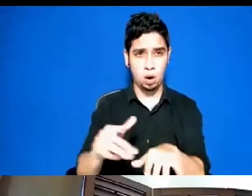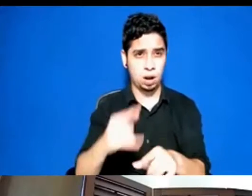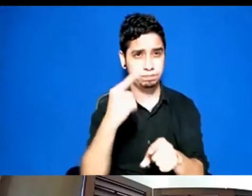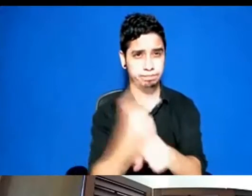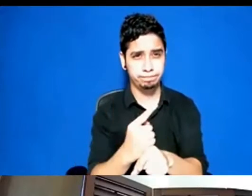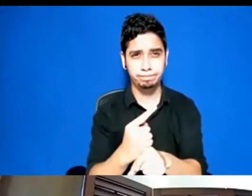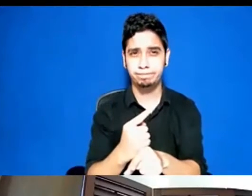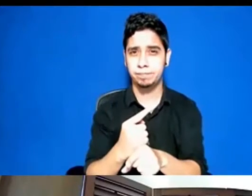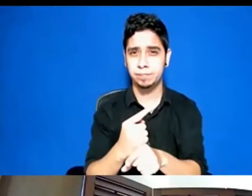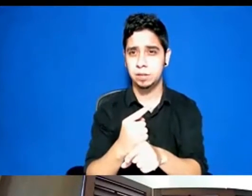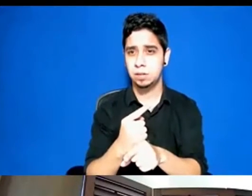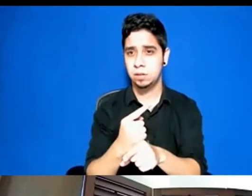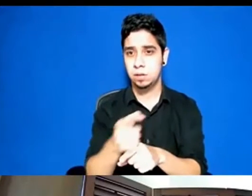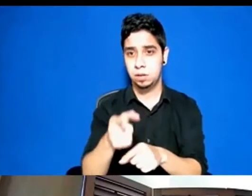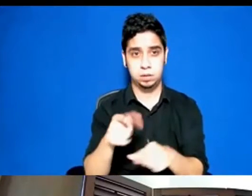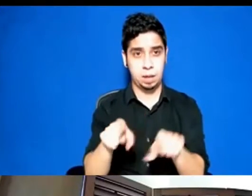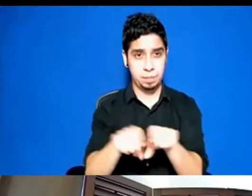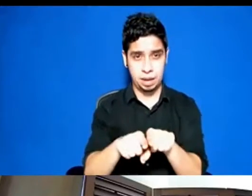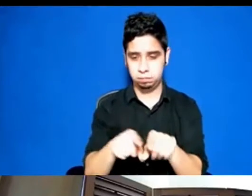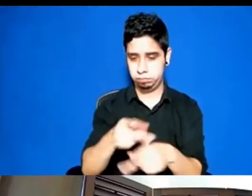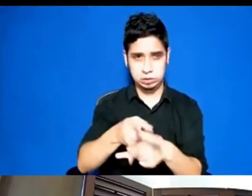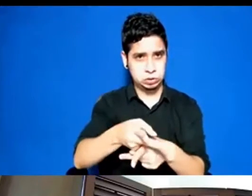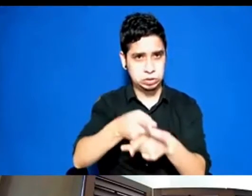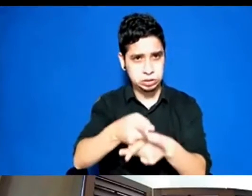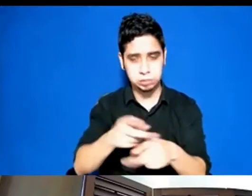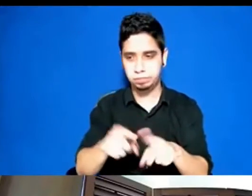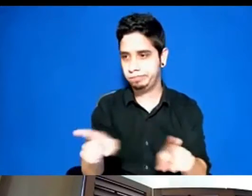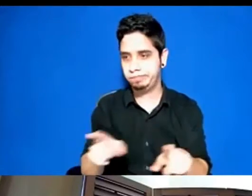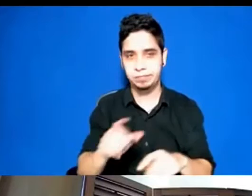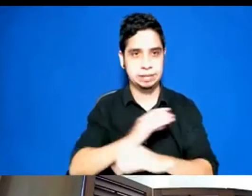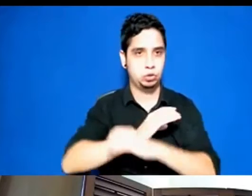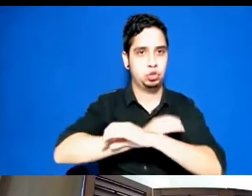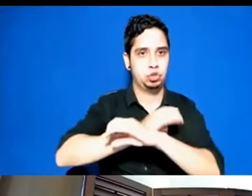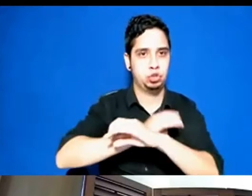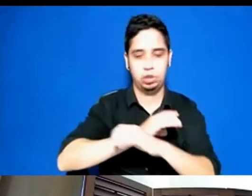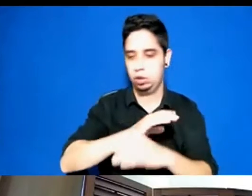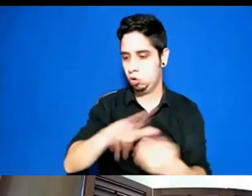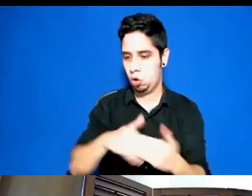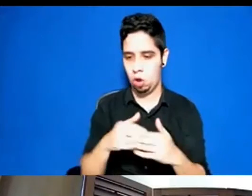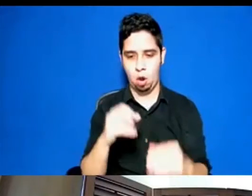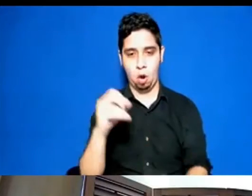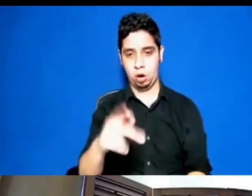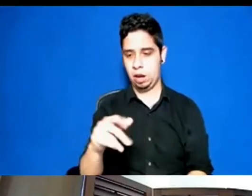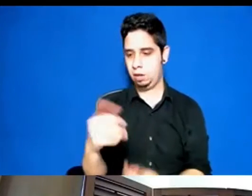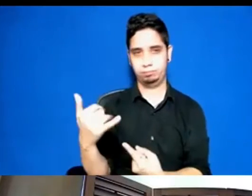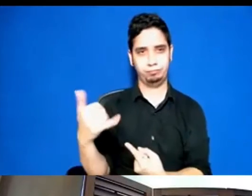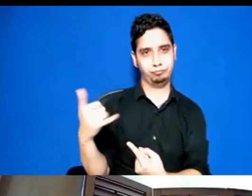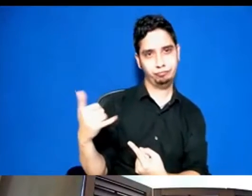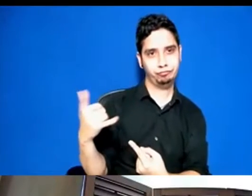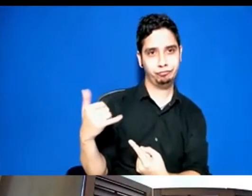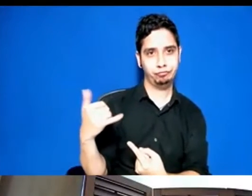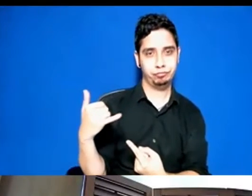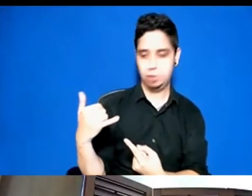mar, conservacionismo, chilling, everything is okay. Ajá. O sea, todo está